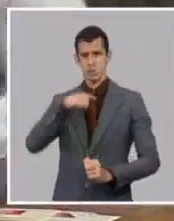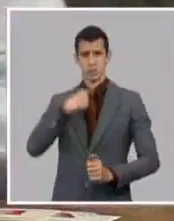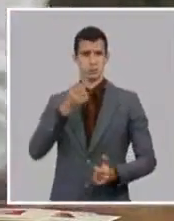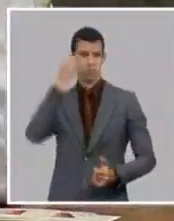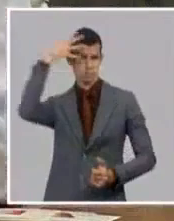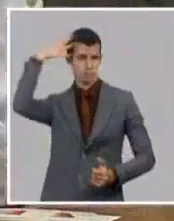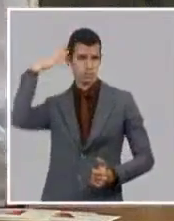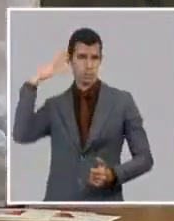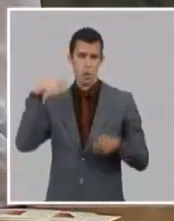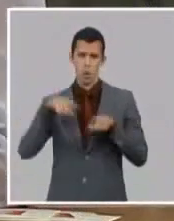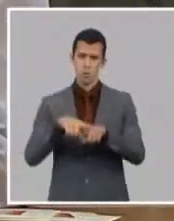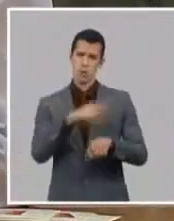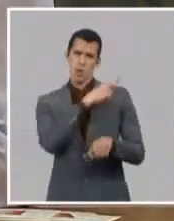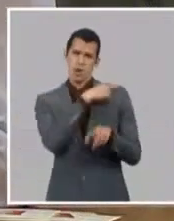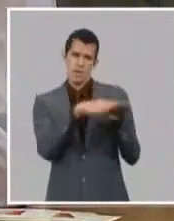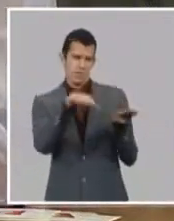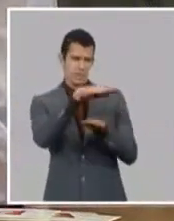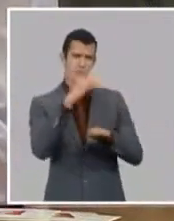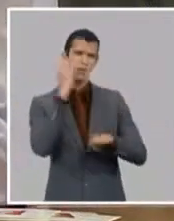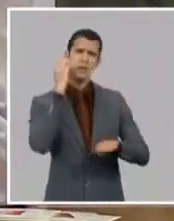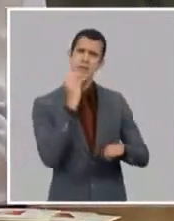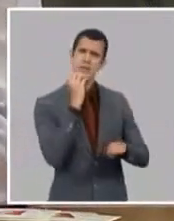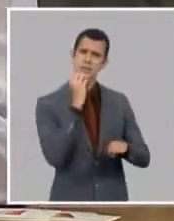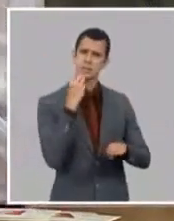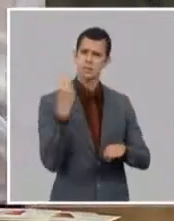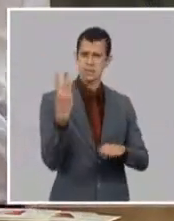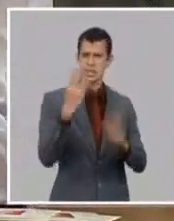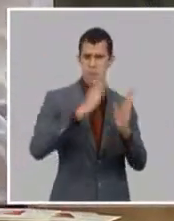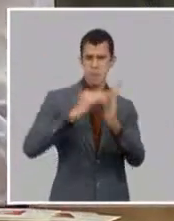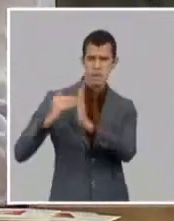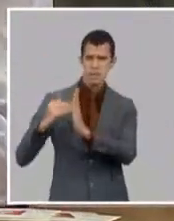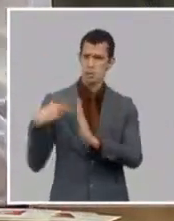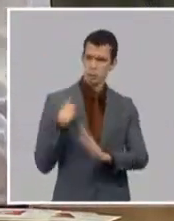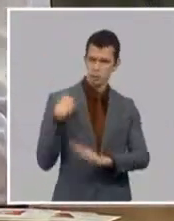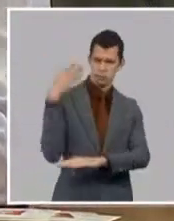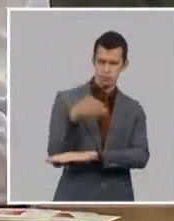las estrategias de Matanzas.